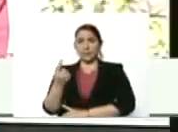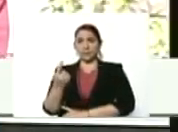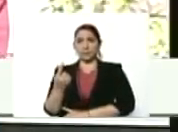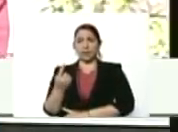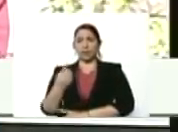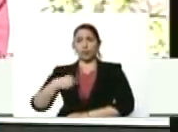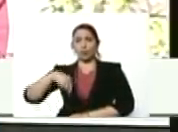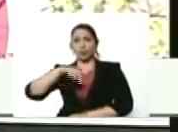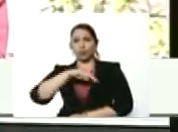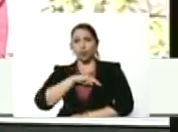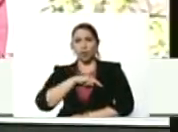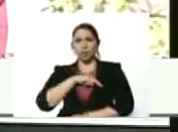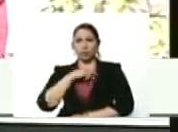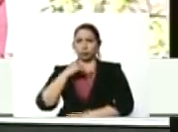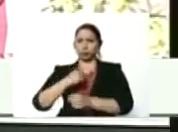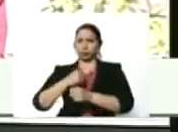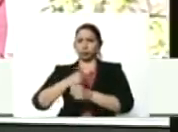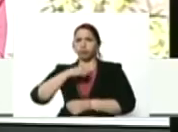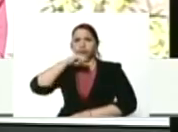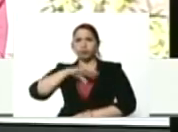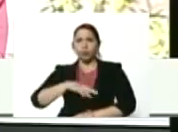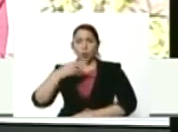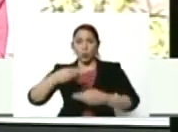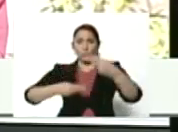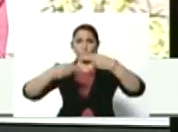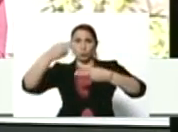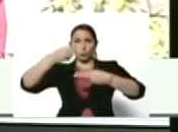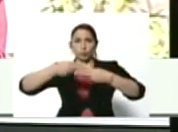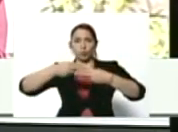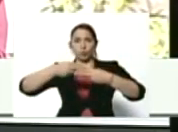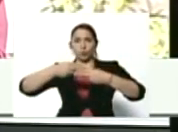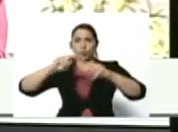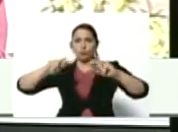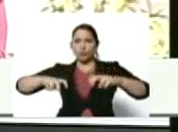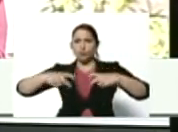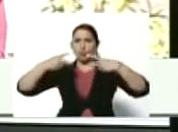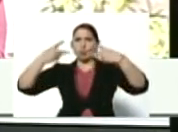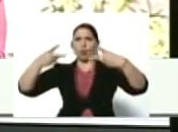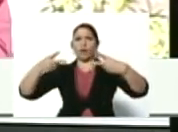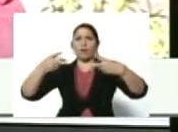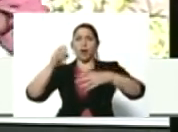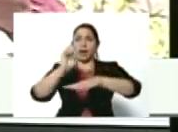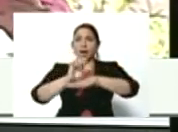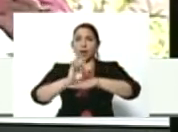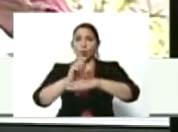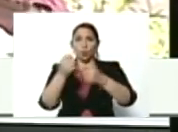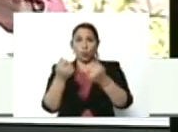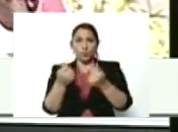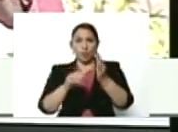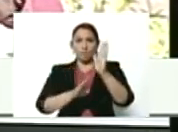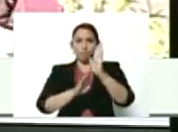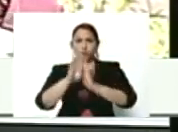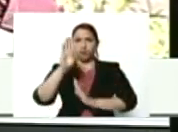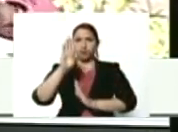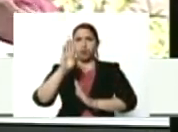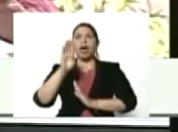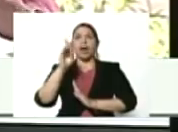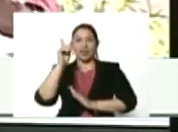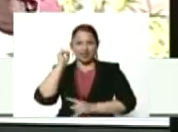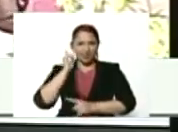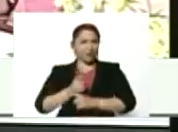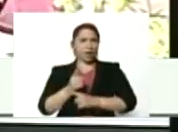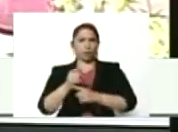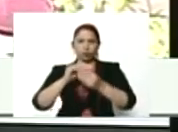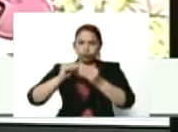de nuestra hora histórica, la construcción de una nueva economía productiva, armar el rompecabezas